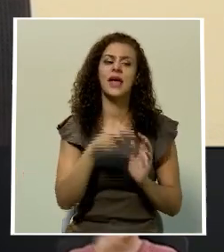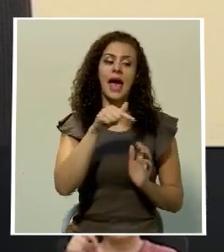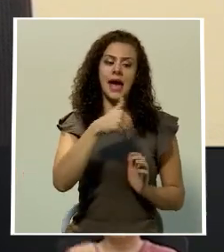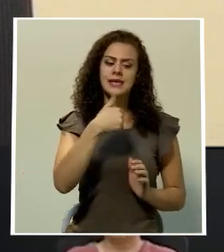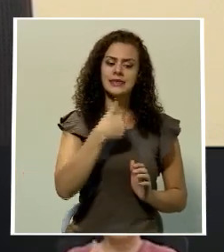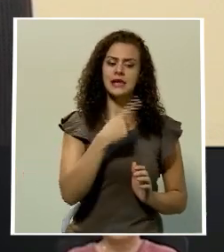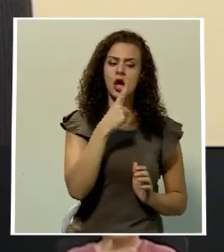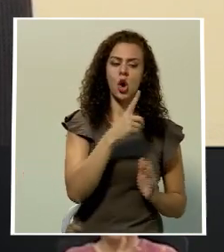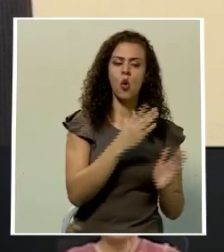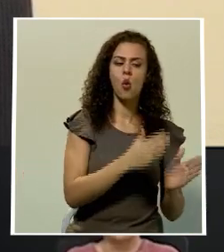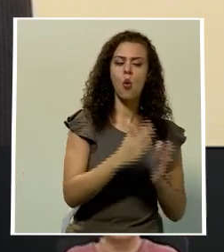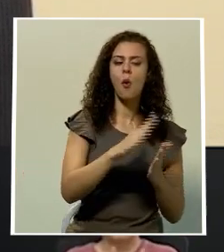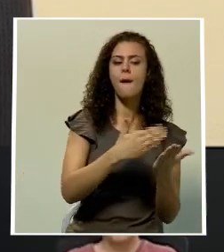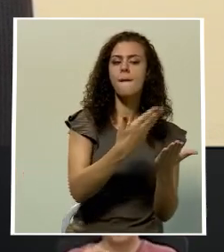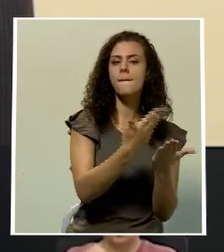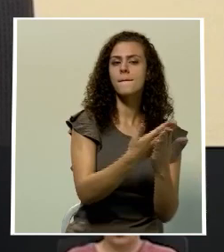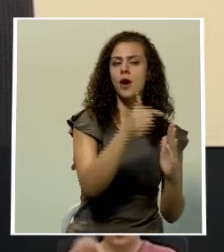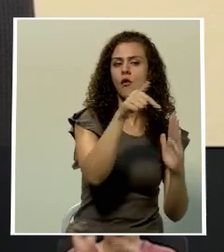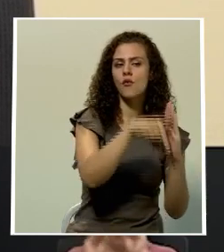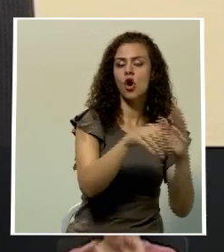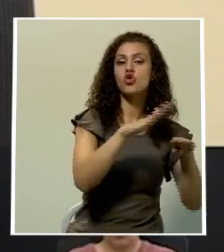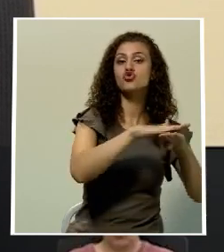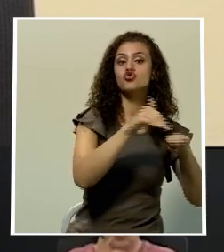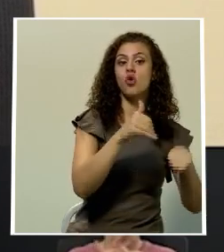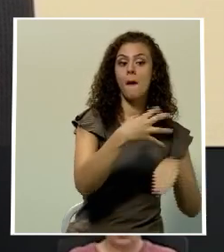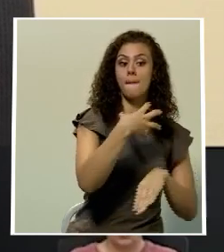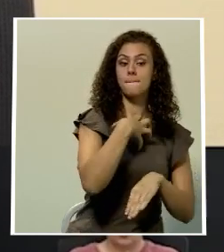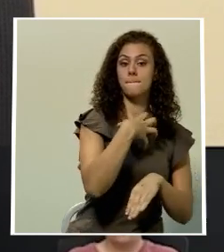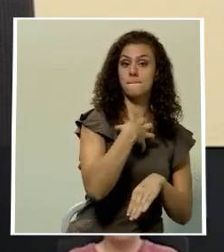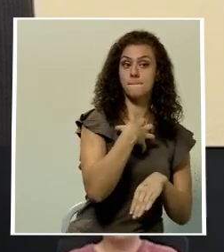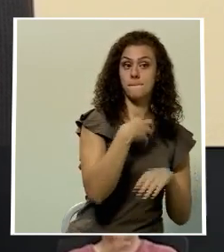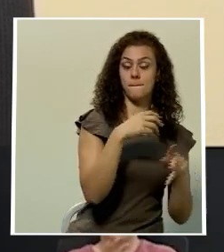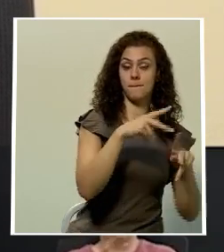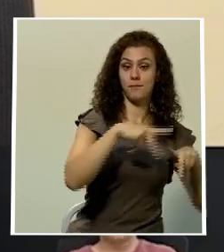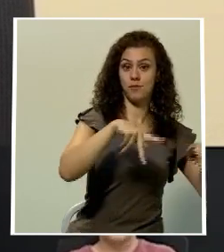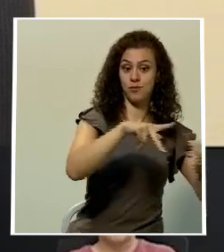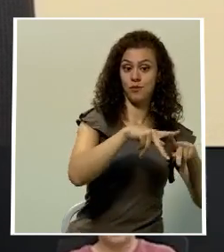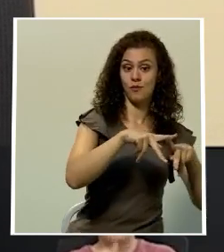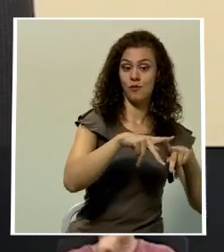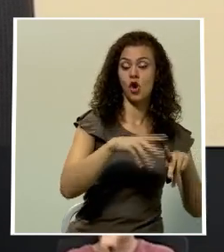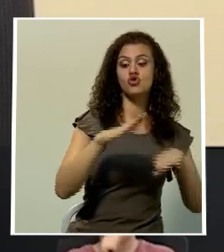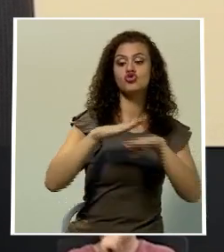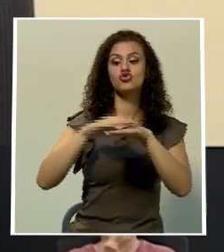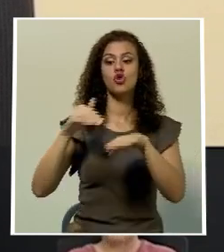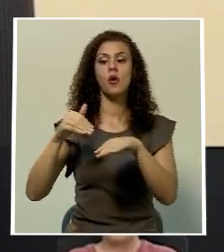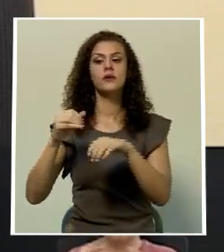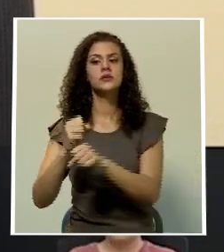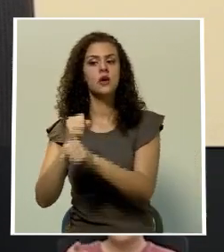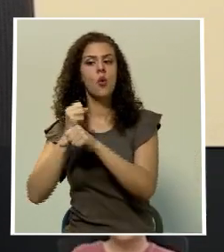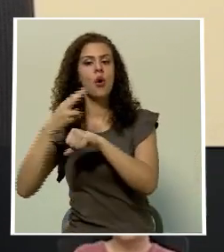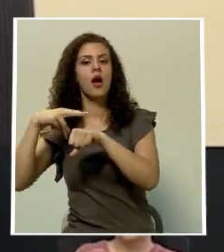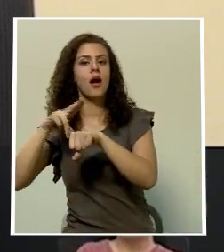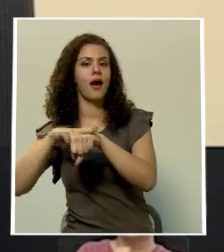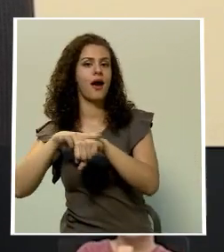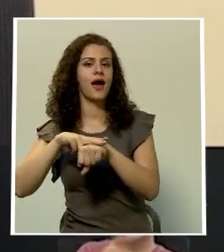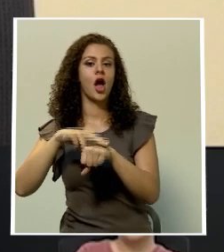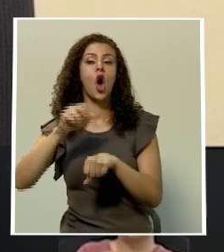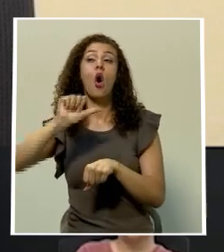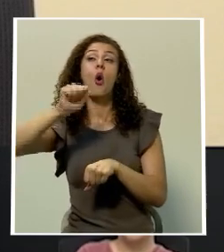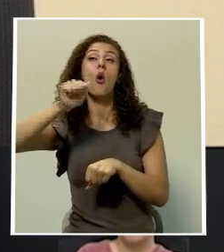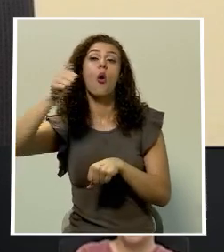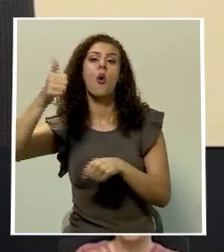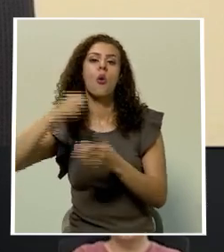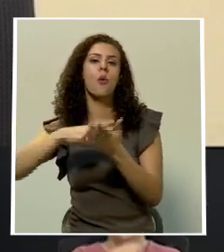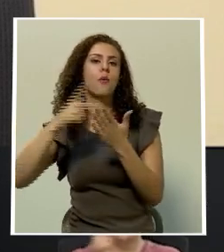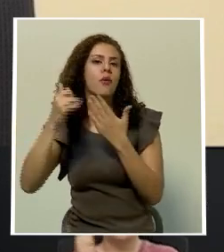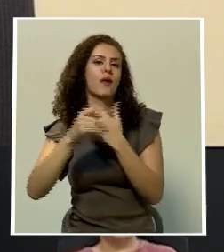un planteamiento de fondo sobre la propiedad privada versus la seguridad nacional que en otros proyectos